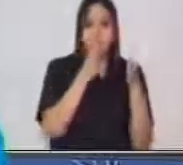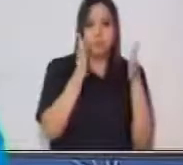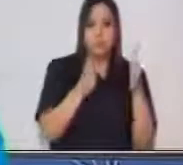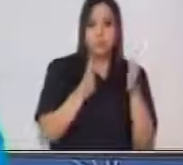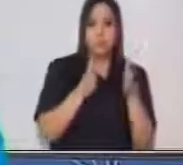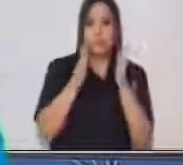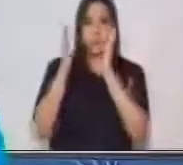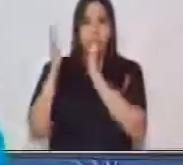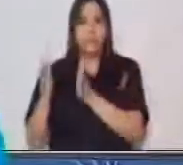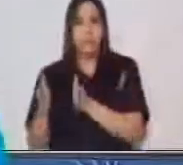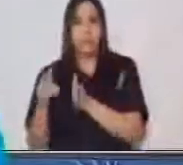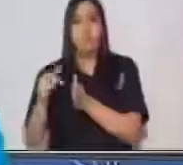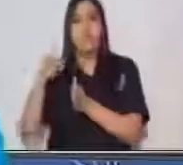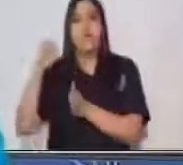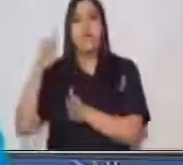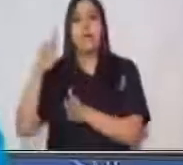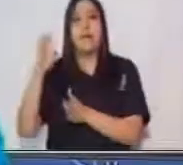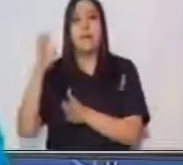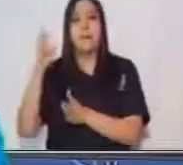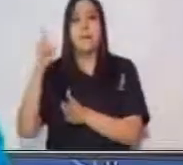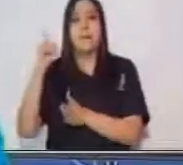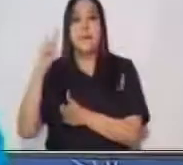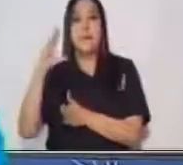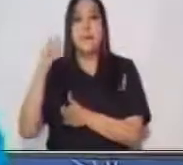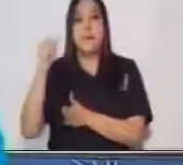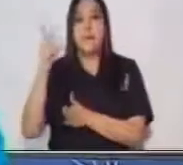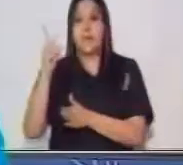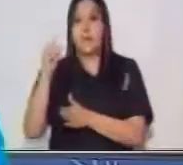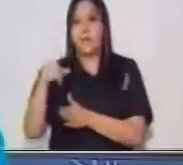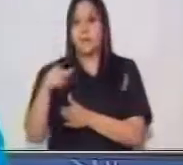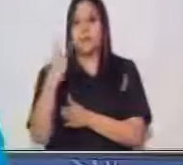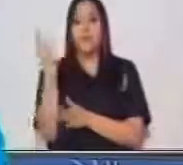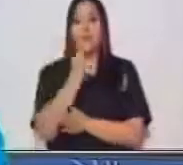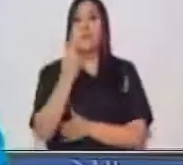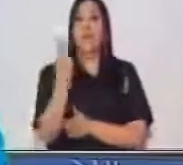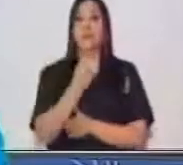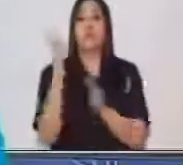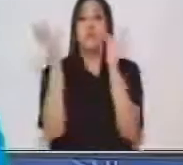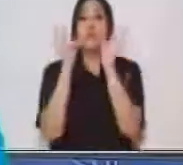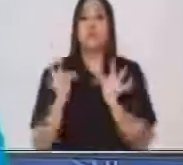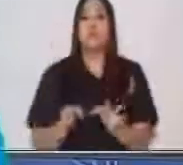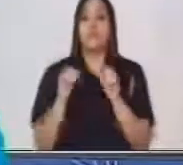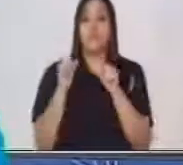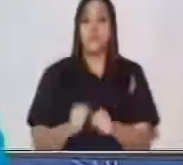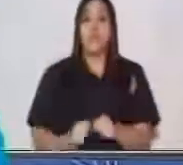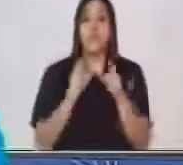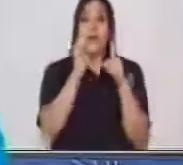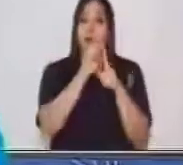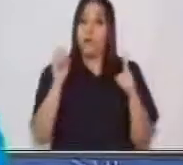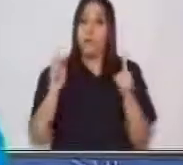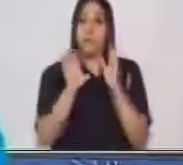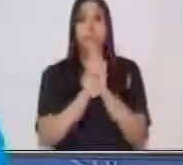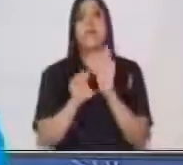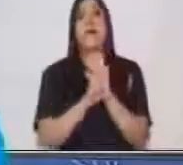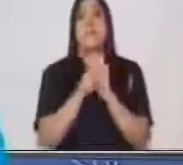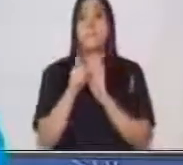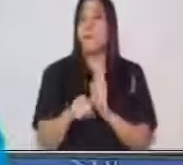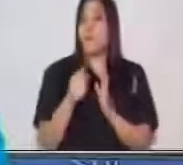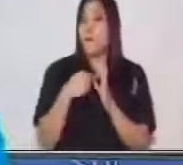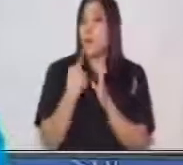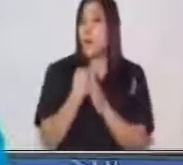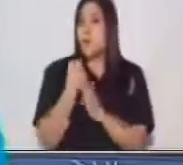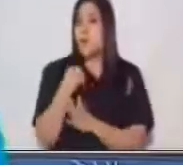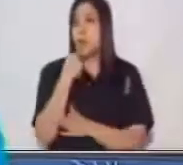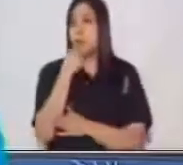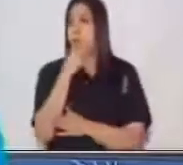dos partes importantes que forman las oraciones. En este caso, cuando nos referimos al